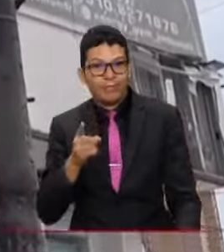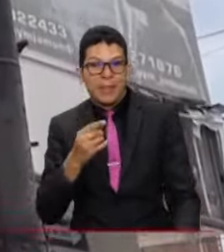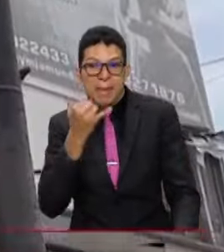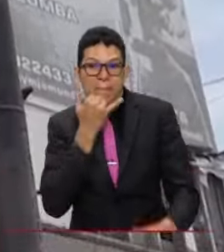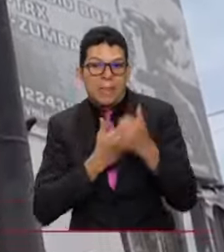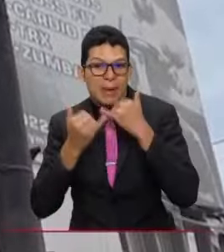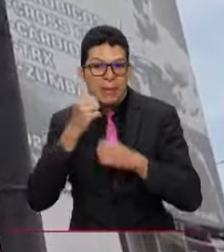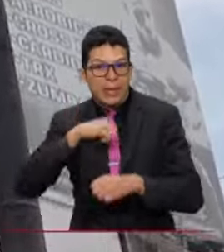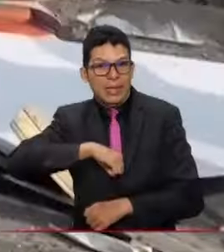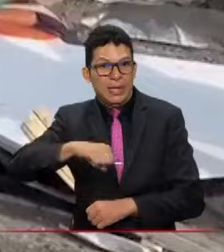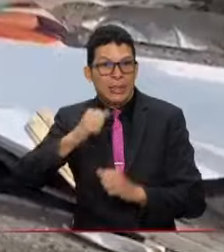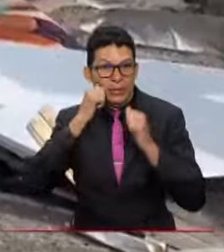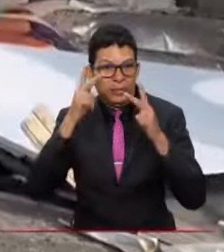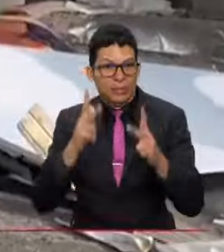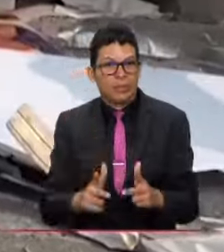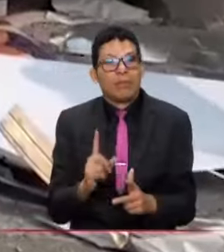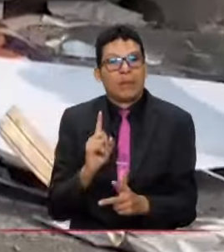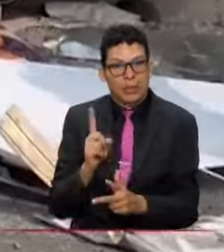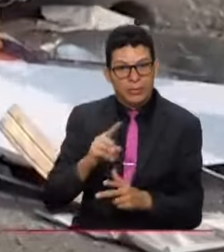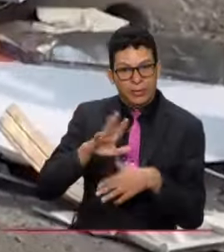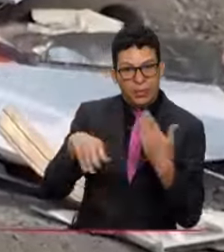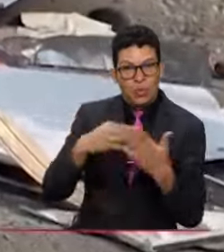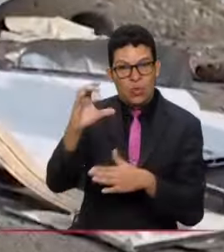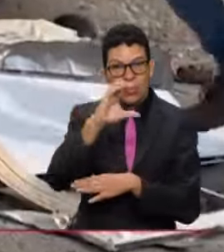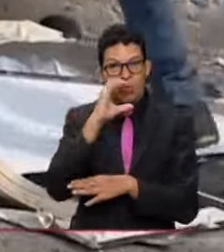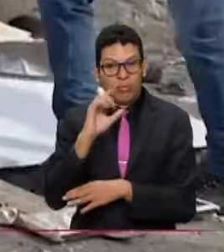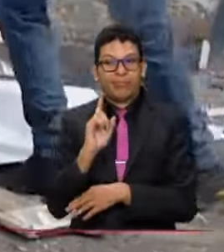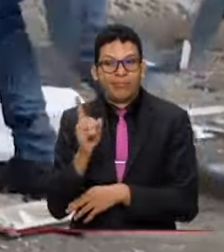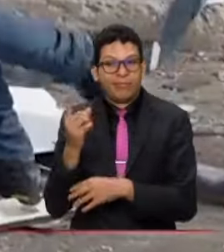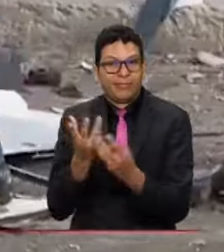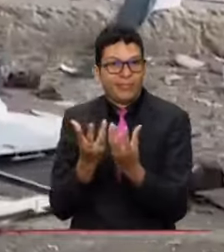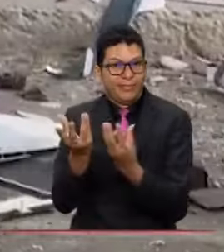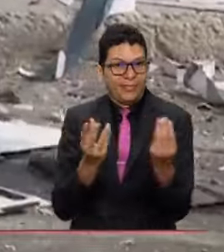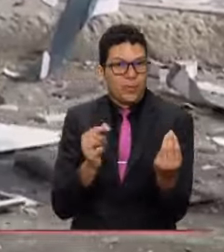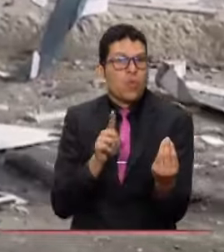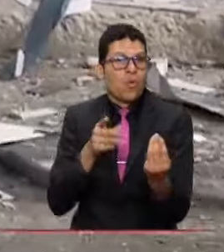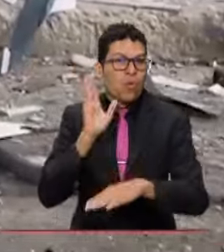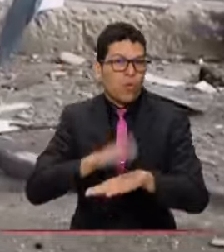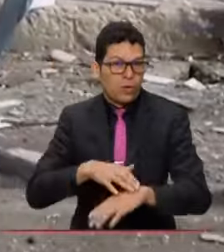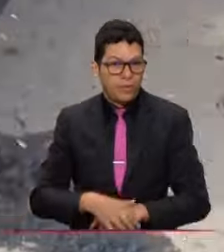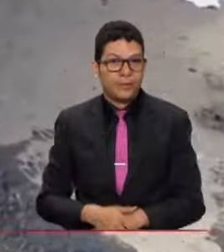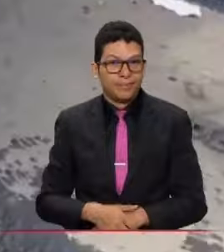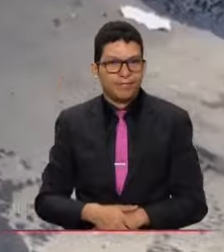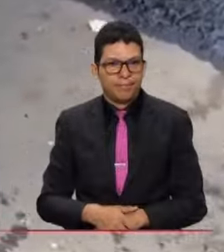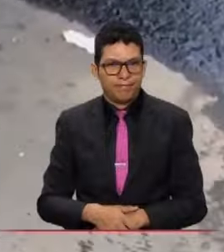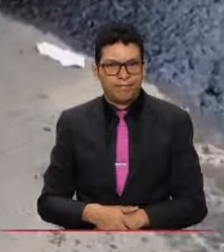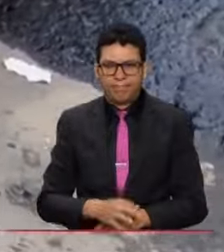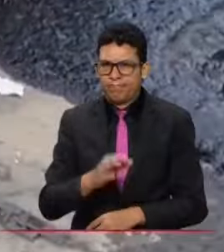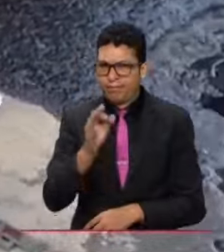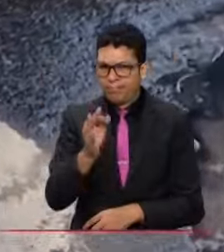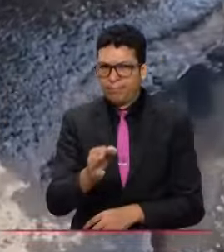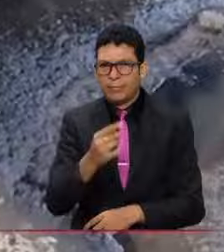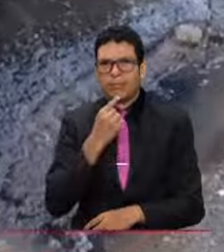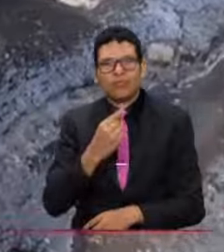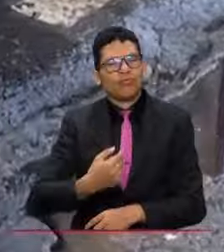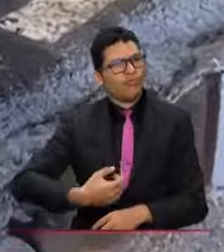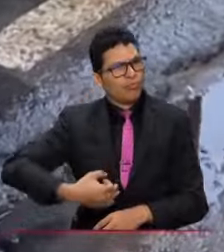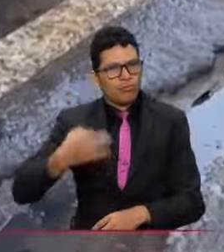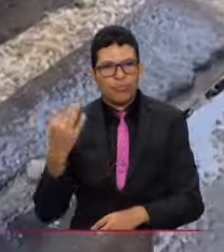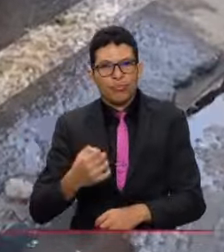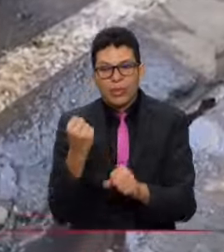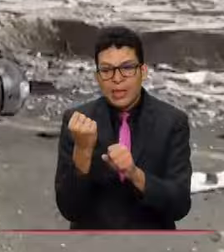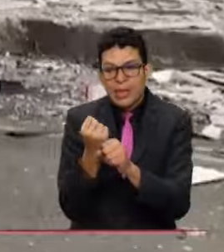los Derechos Humanos que se vienen registrando en todo el país por parte de estos actores armados sin embargo fue enfática en asegurar que